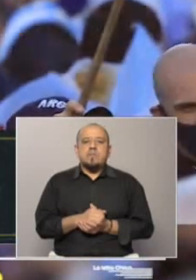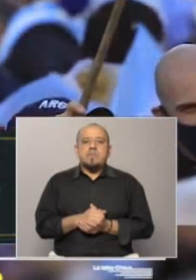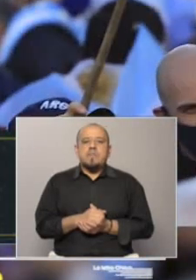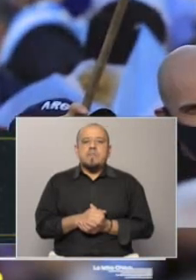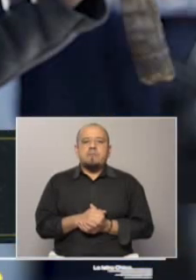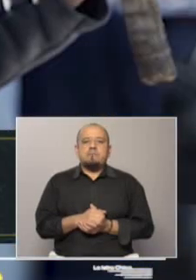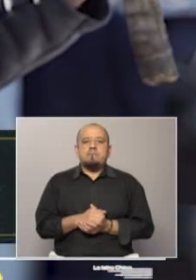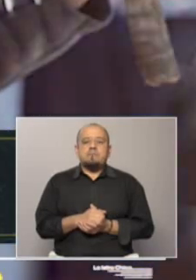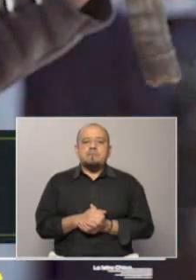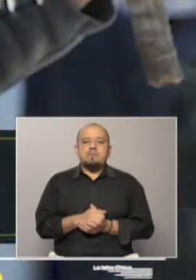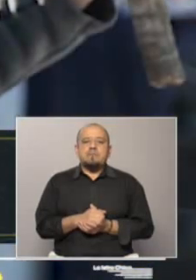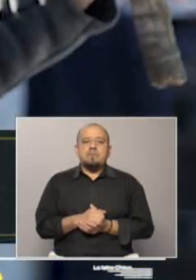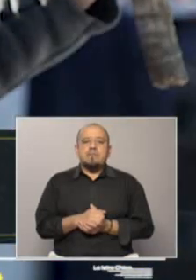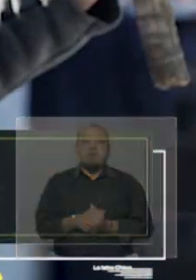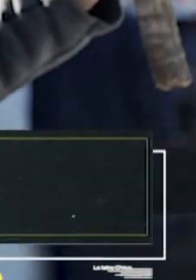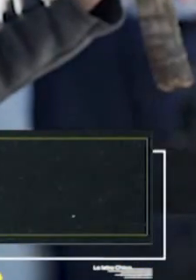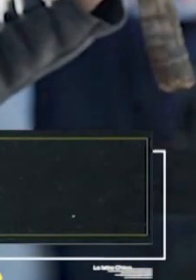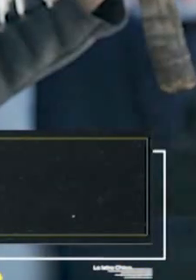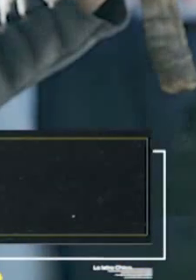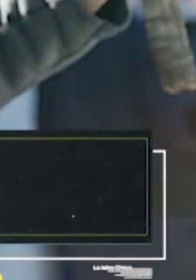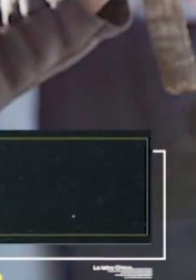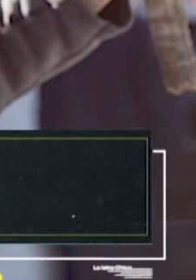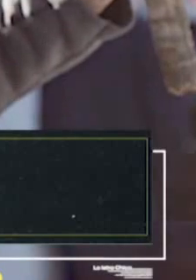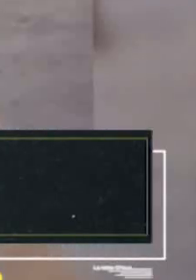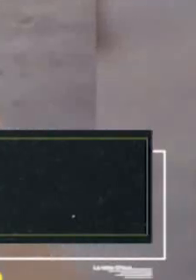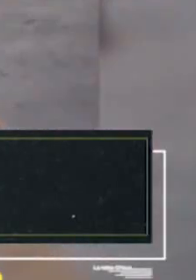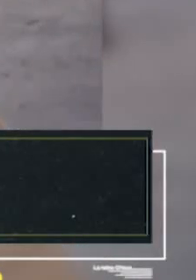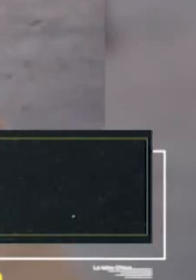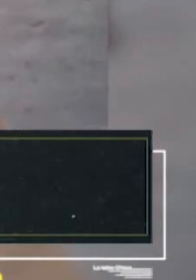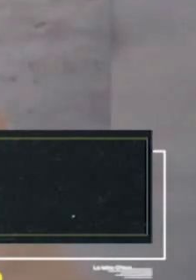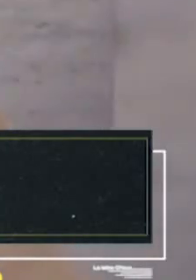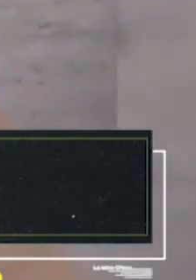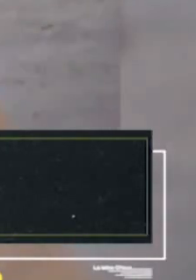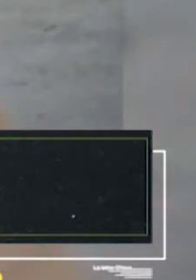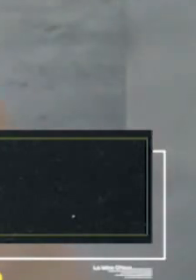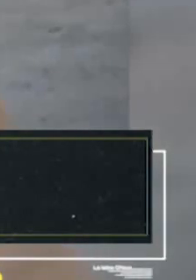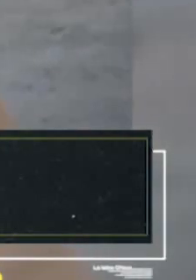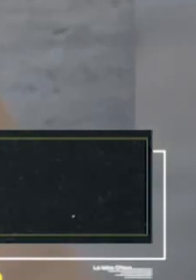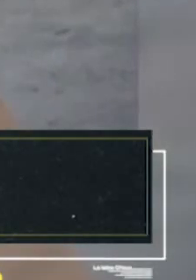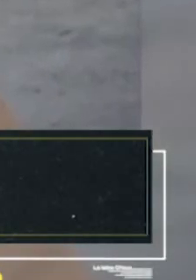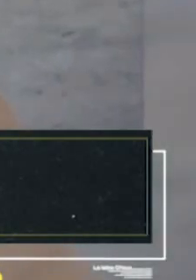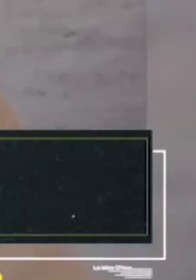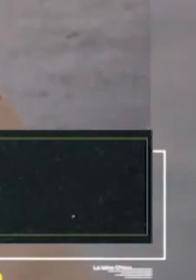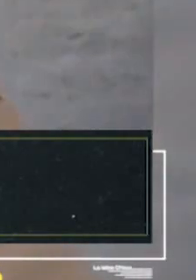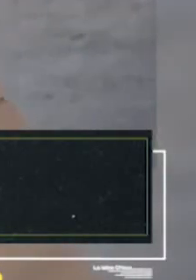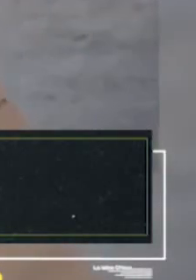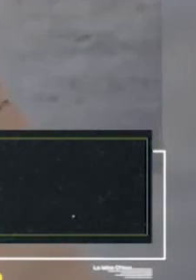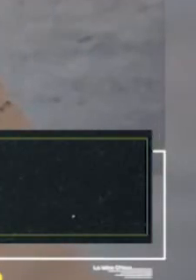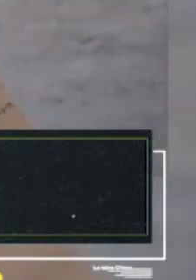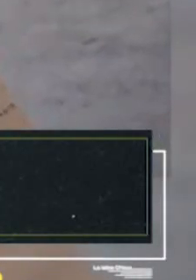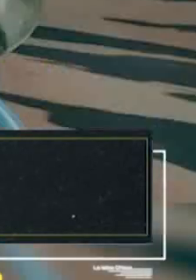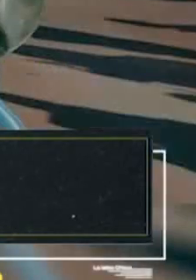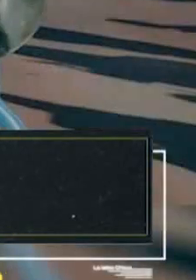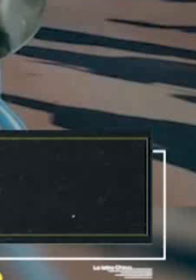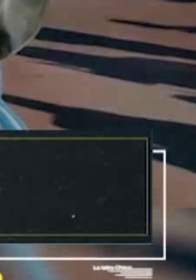antivacuna, antiquísimo, terraplanista, antimédicos y anestesista, sobre todo